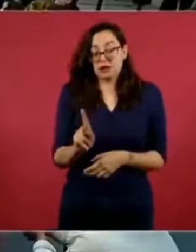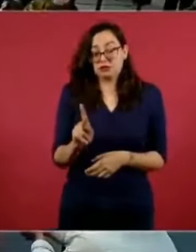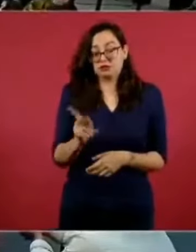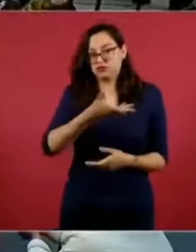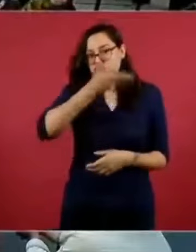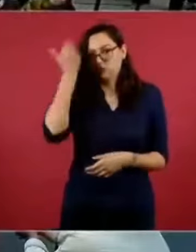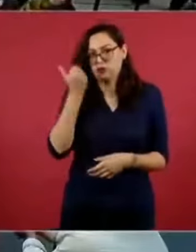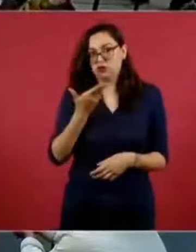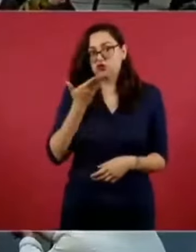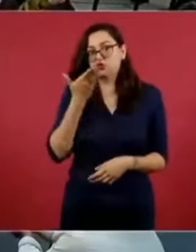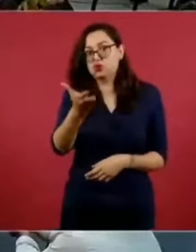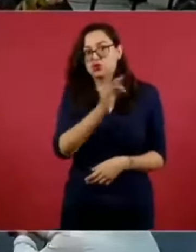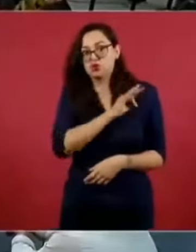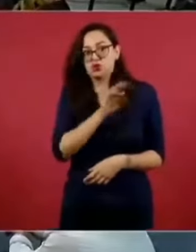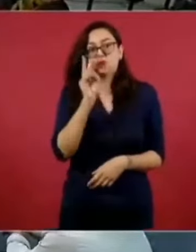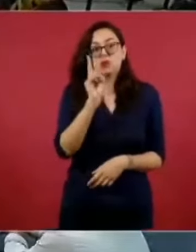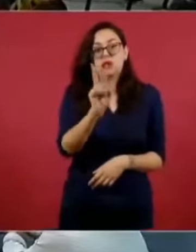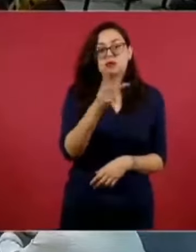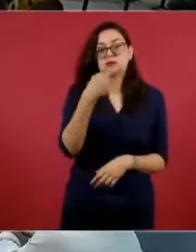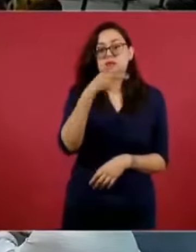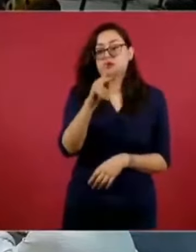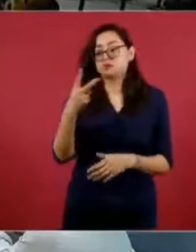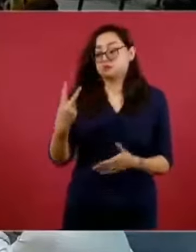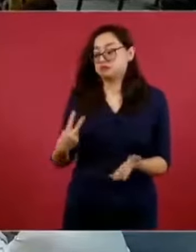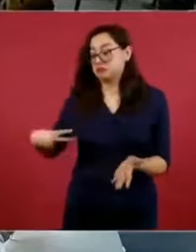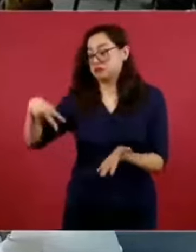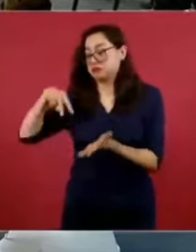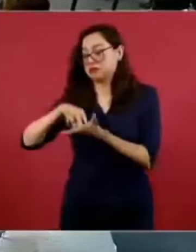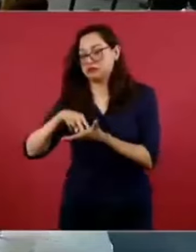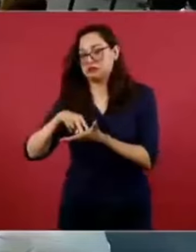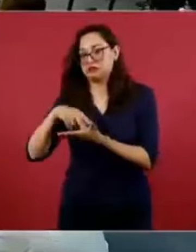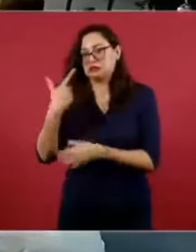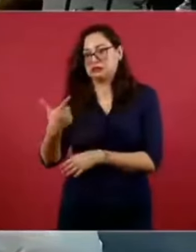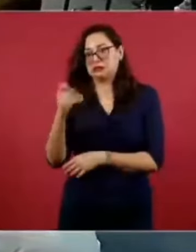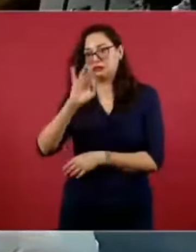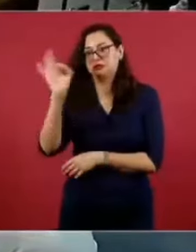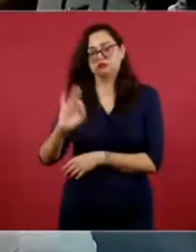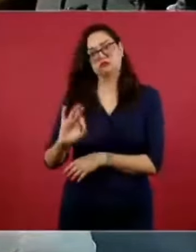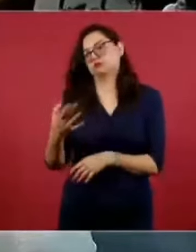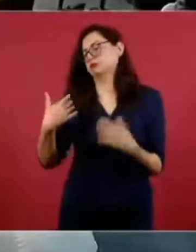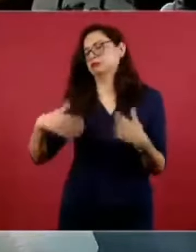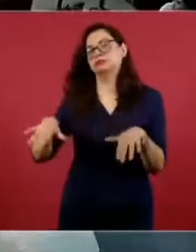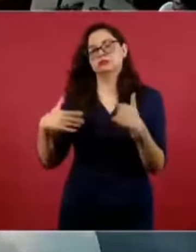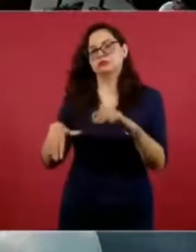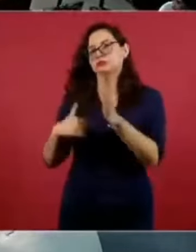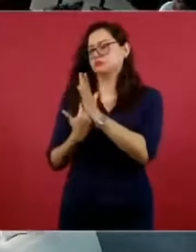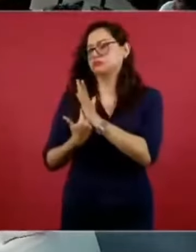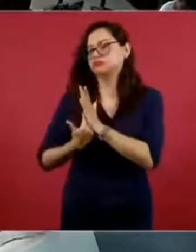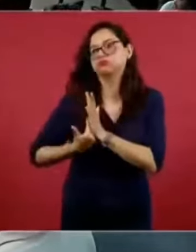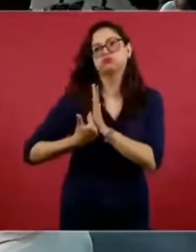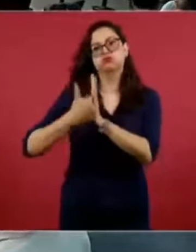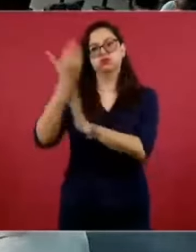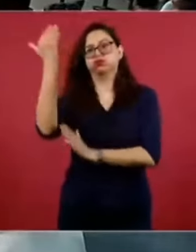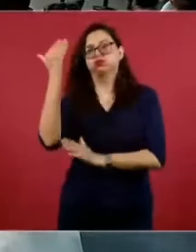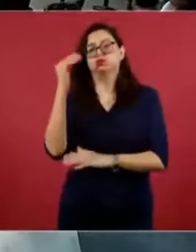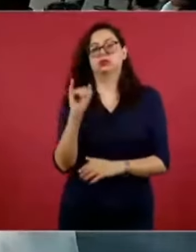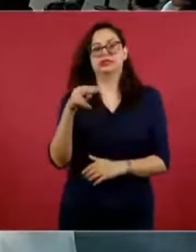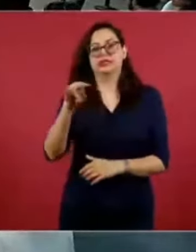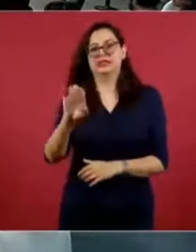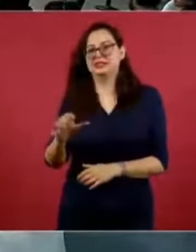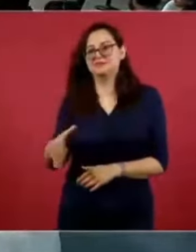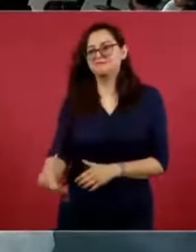ese 7% presencial rebasó completamente rebasó al INE y